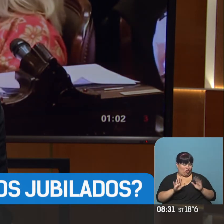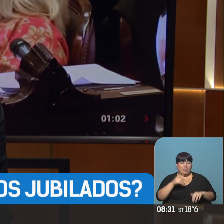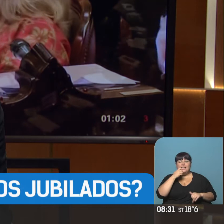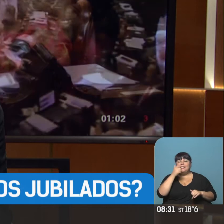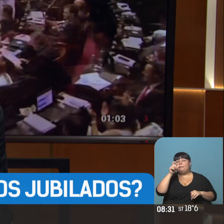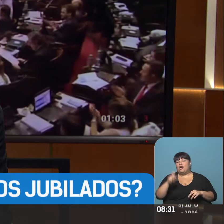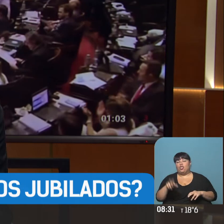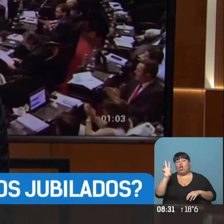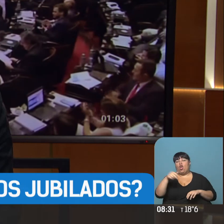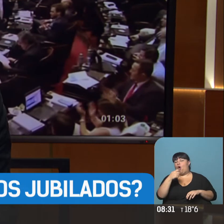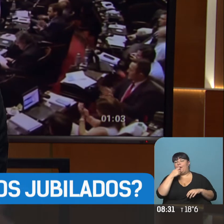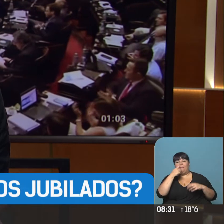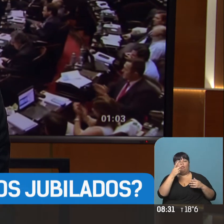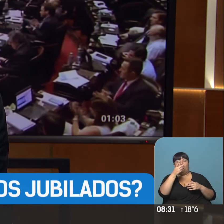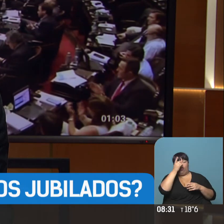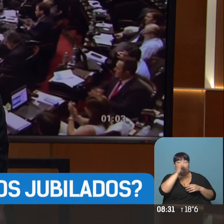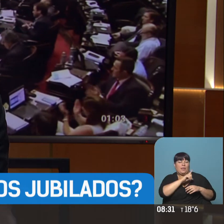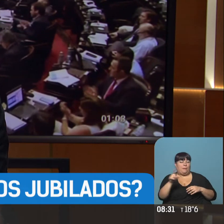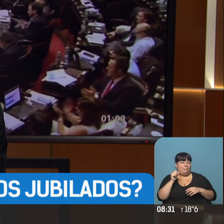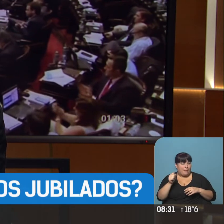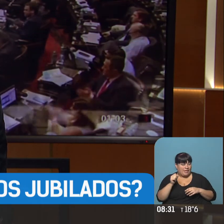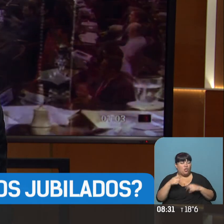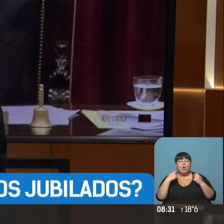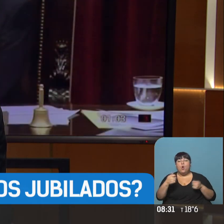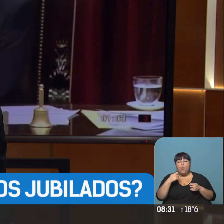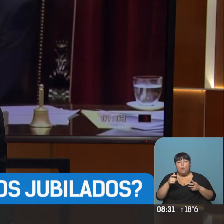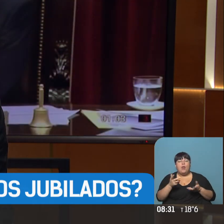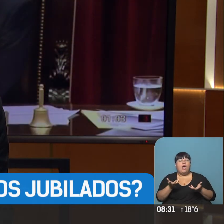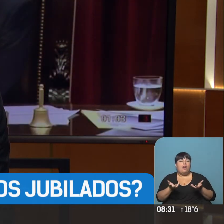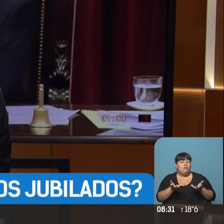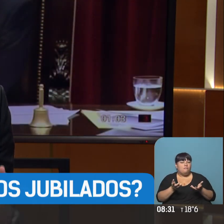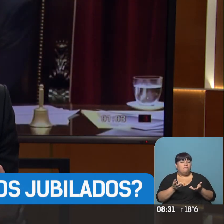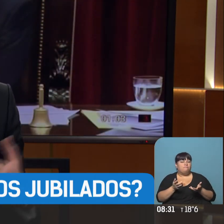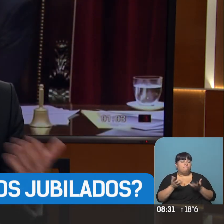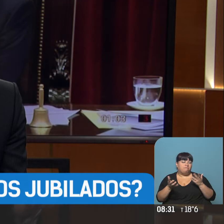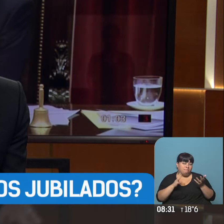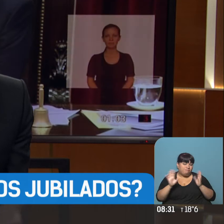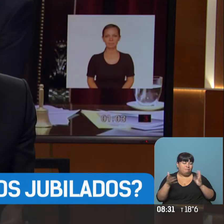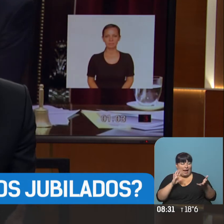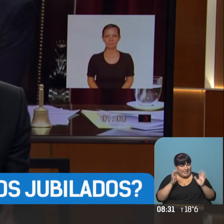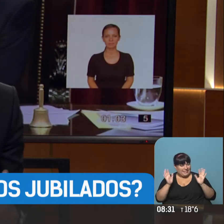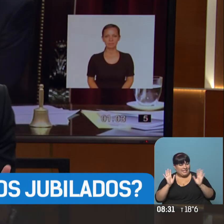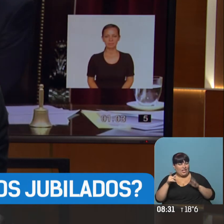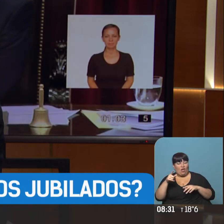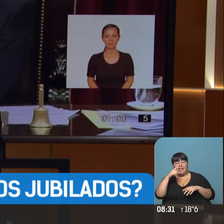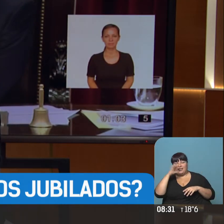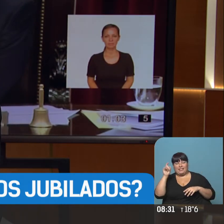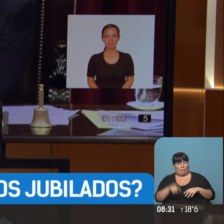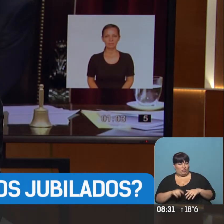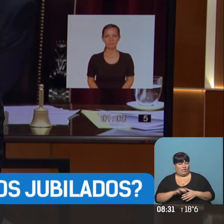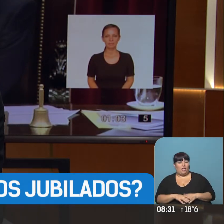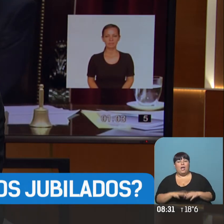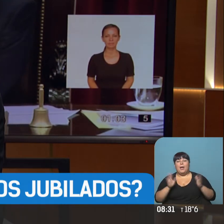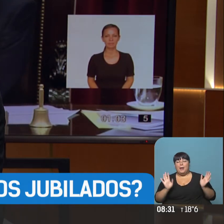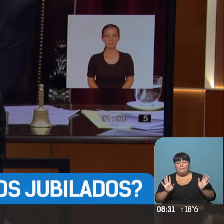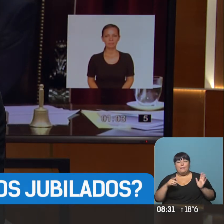que está cobrando alrededor de 12.000 pesos se jubila con algo bastante parecido al 70%, pero en